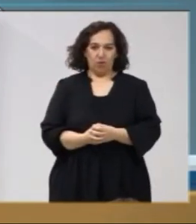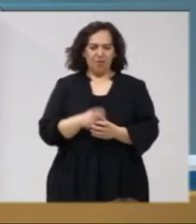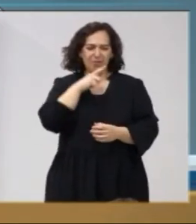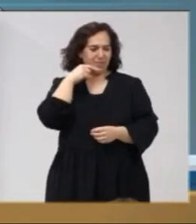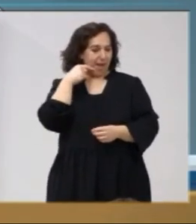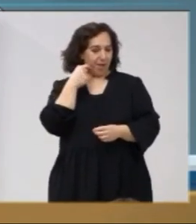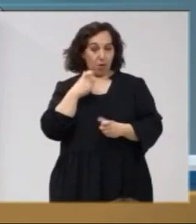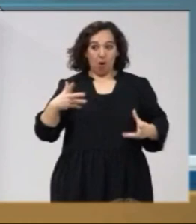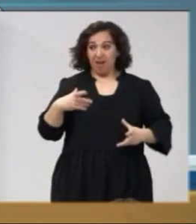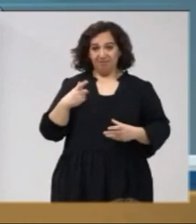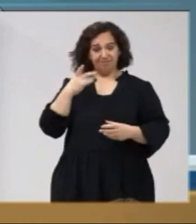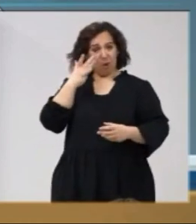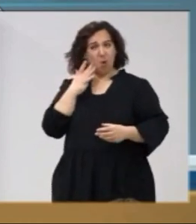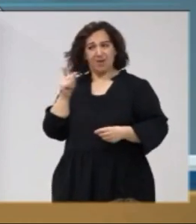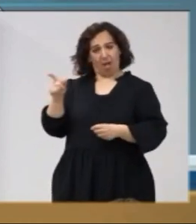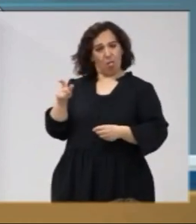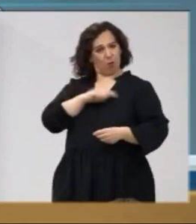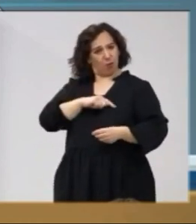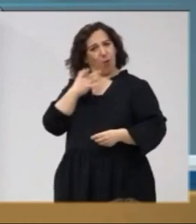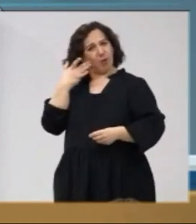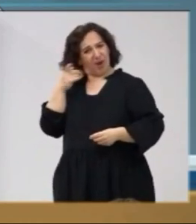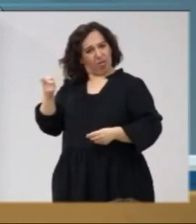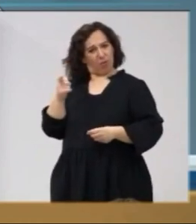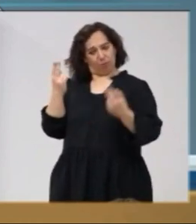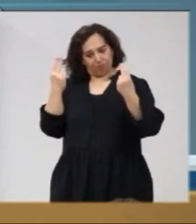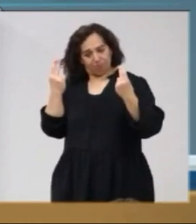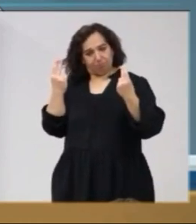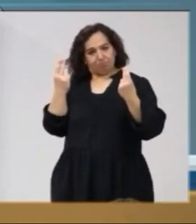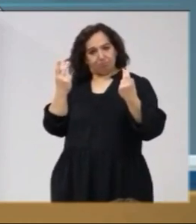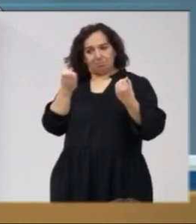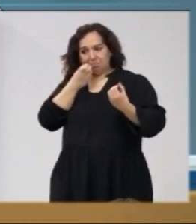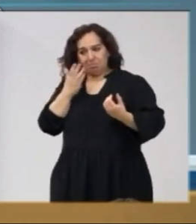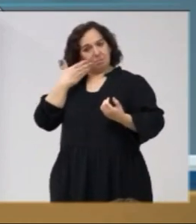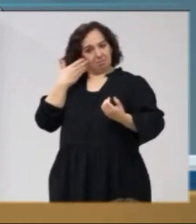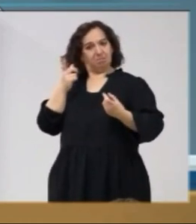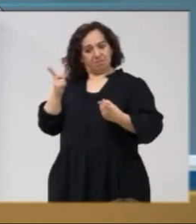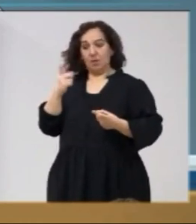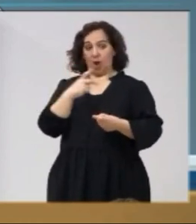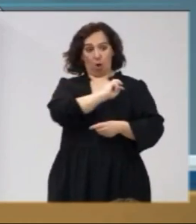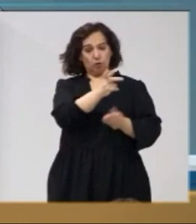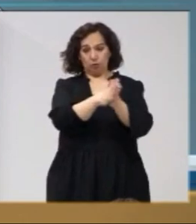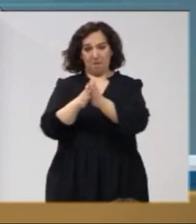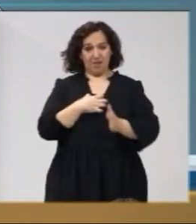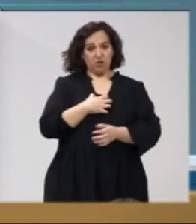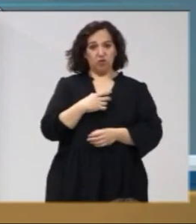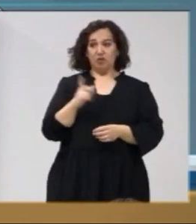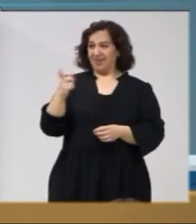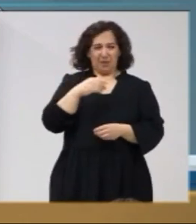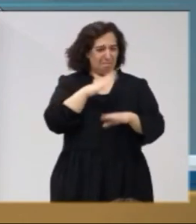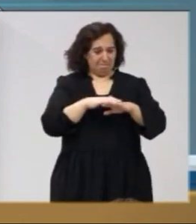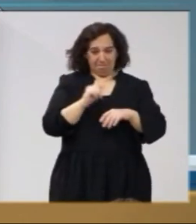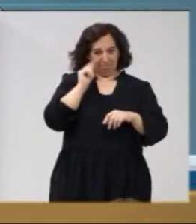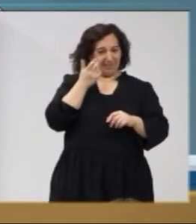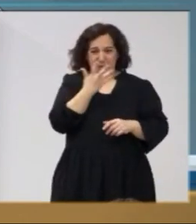que a gente honrada como ese ingeniero y otros que han convivido con él y que ellos mismos no tenían ni la más